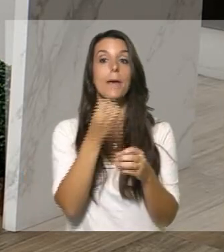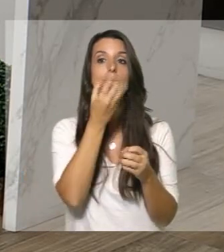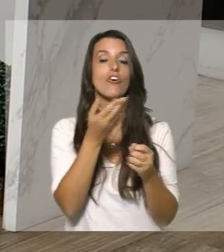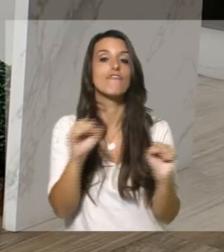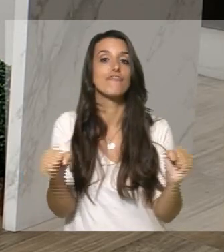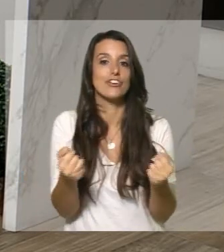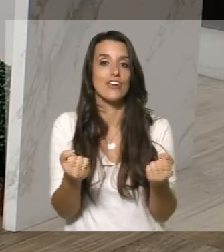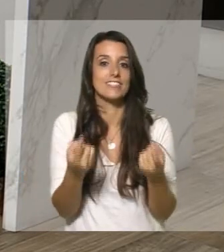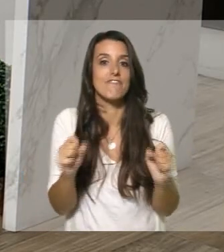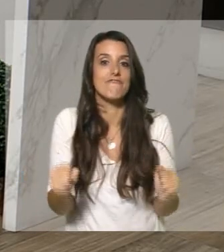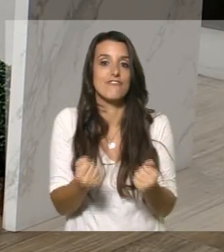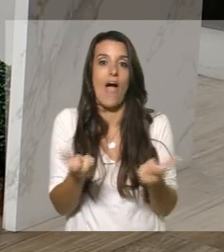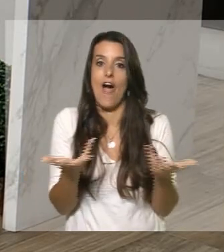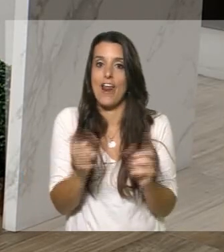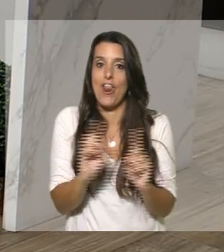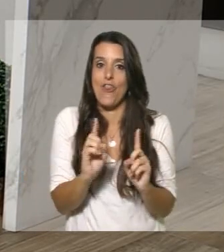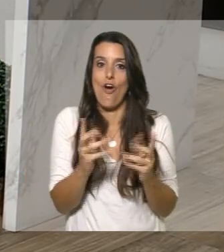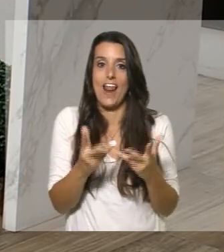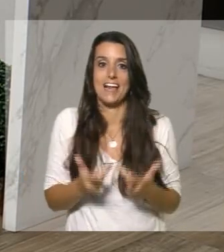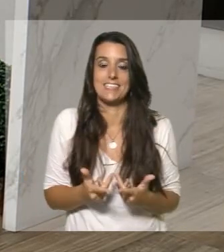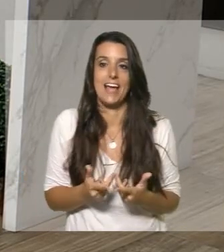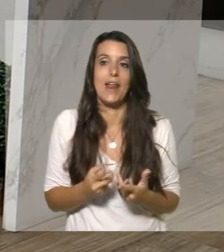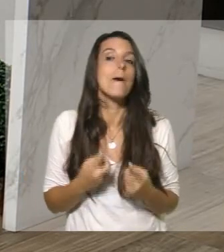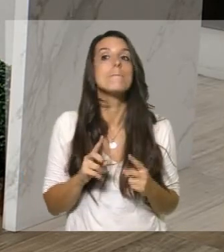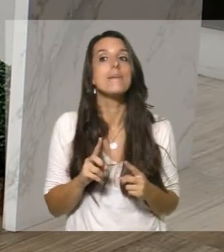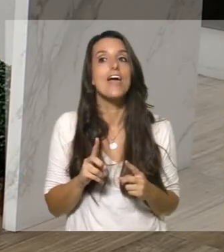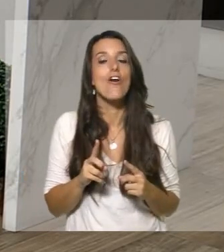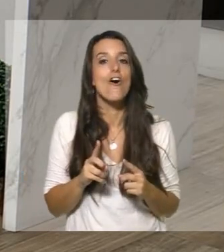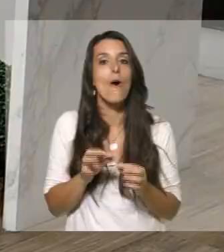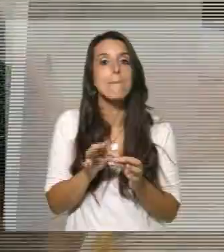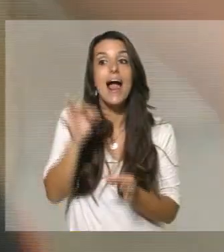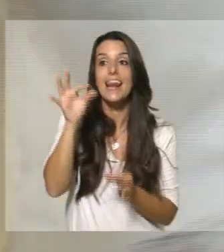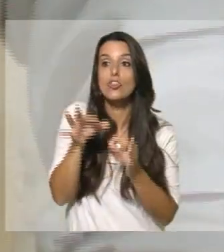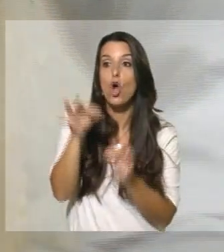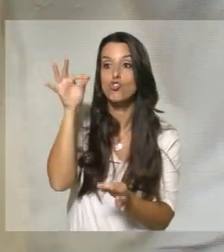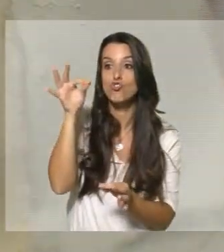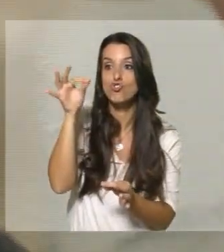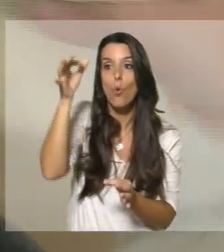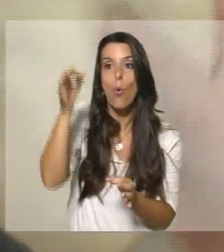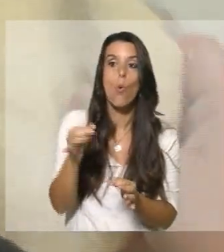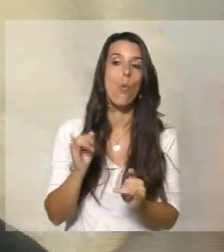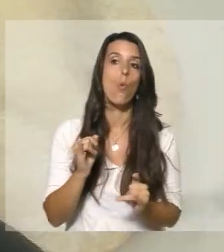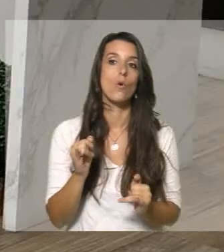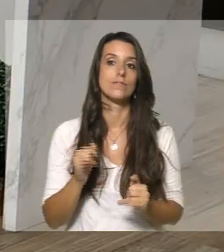enfriar. Yo no lo voy a hacer porque los voy a armar ahora ya. Para estos hornearlos. Panitos. Exactamente.